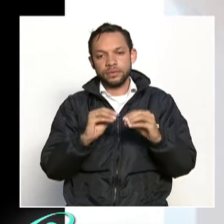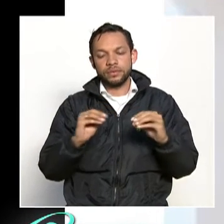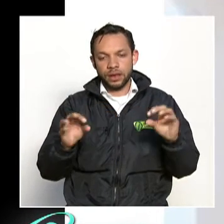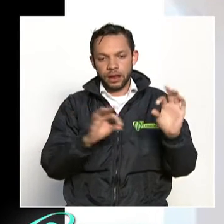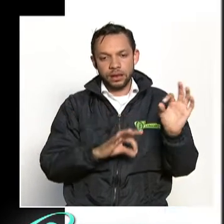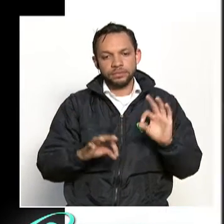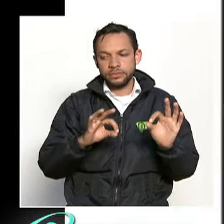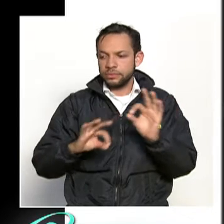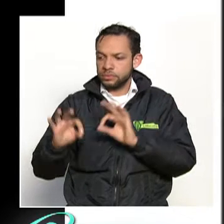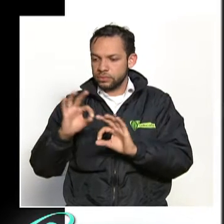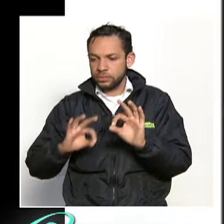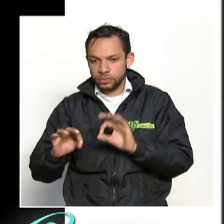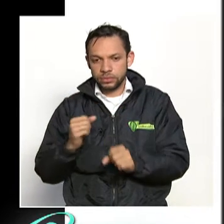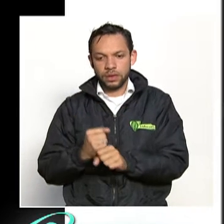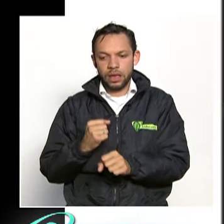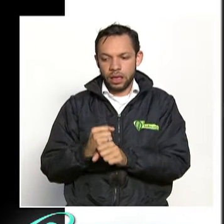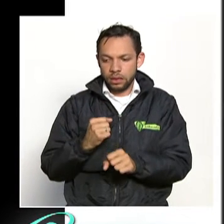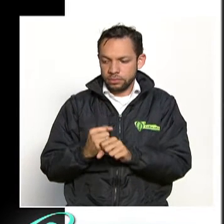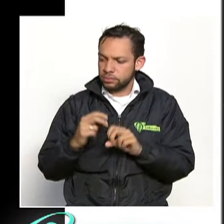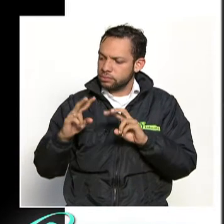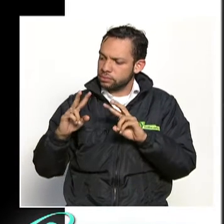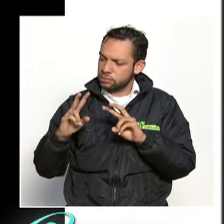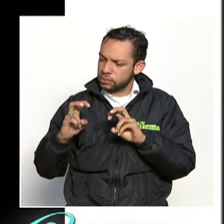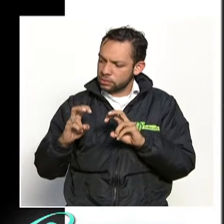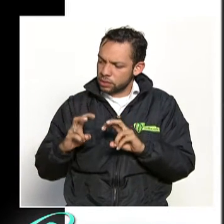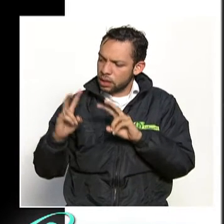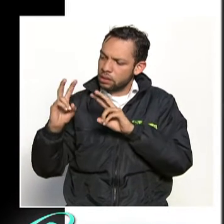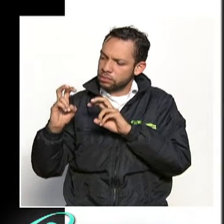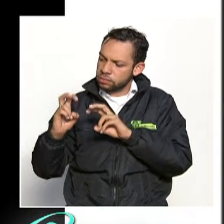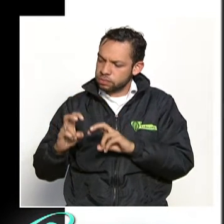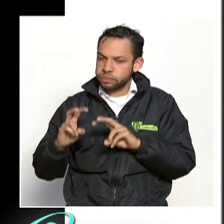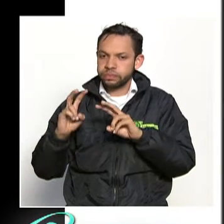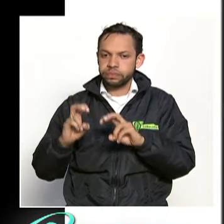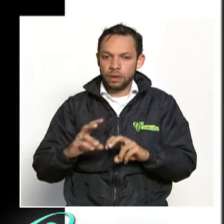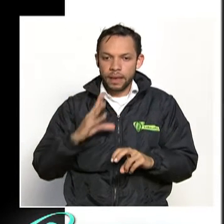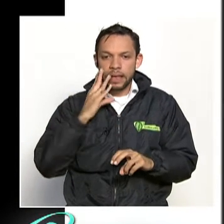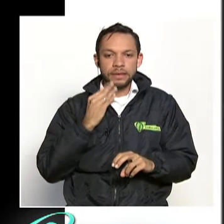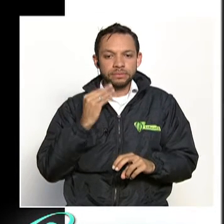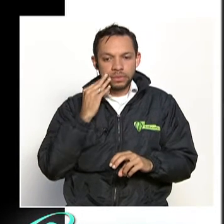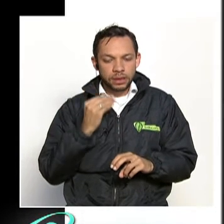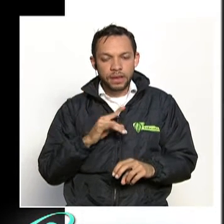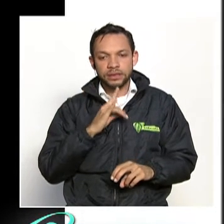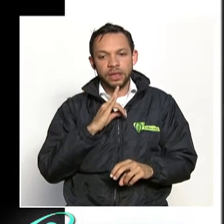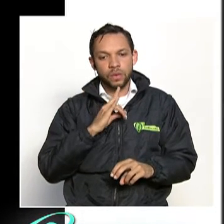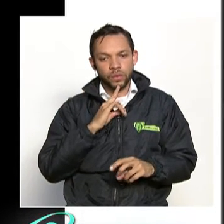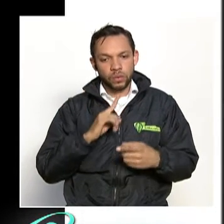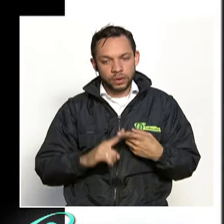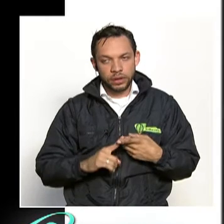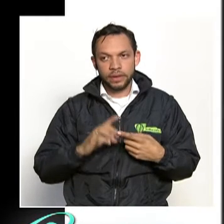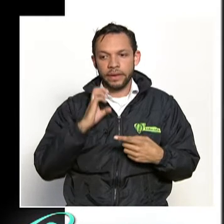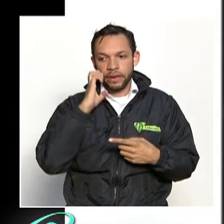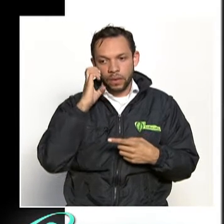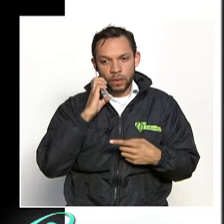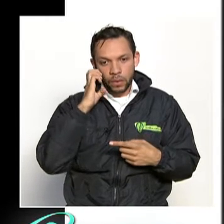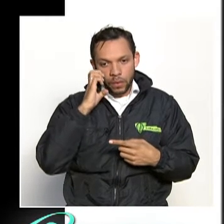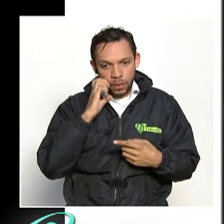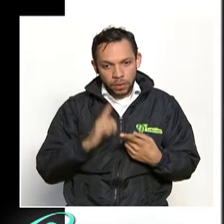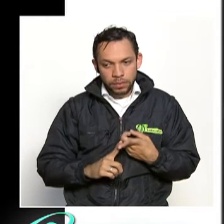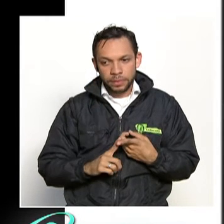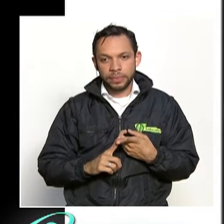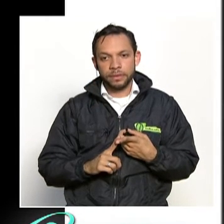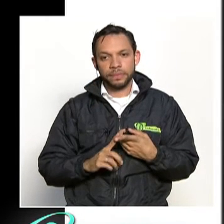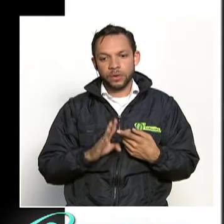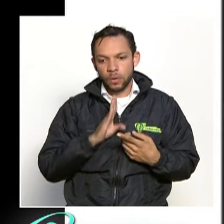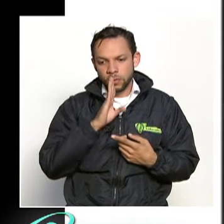basados en trabajos y en investigaciones, en la experiencia de personas en Estados Unidos, en Europa, etcétera, más toda esta tradición